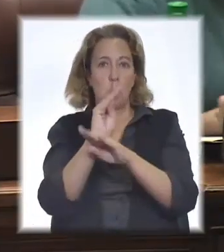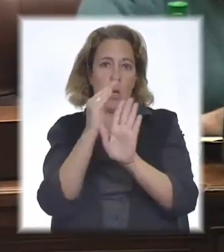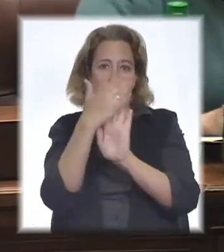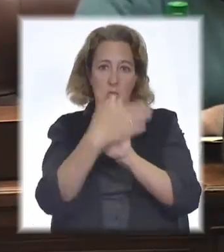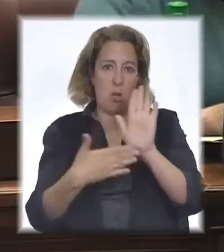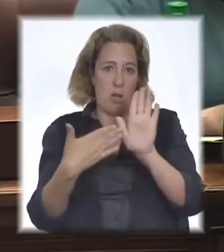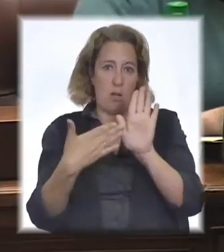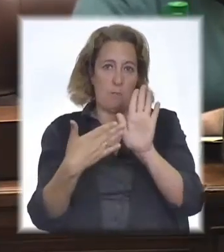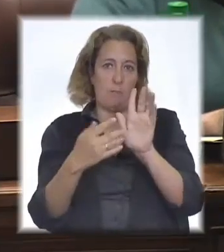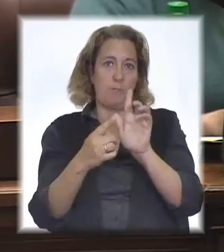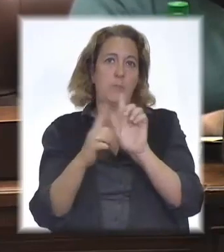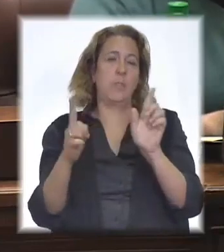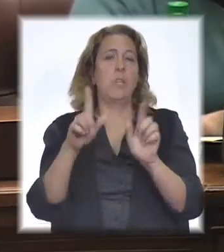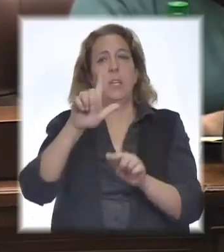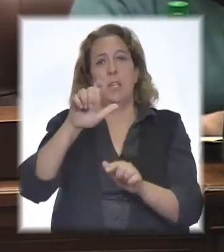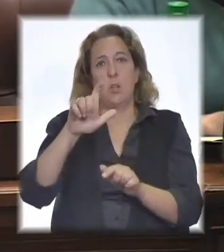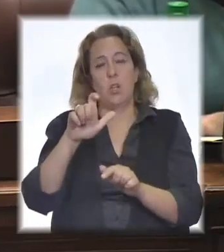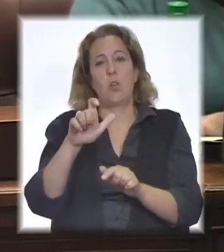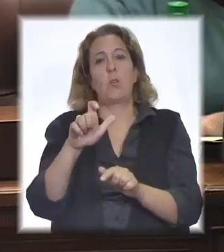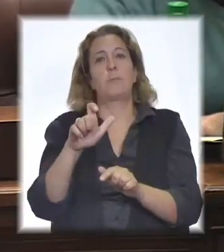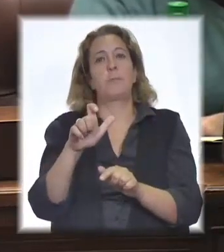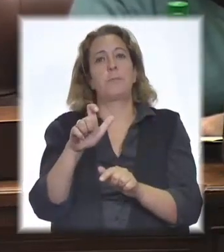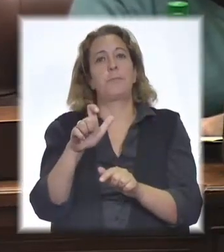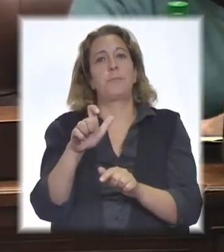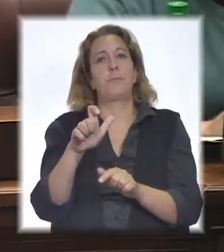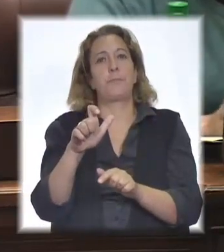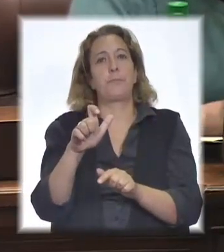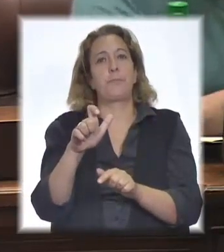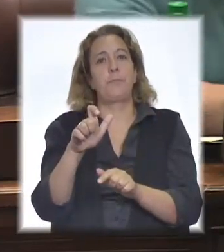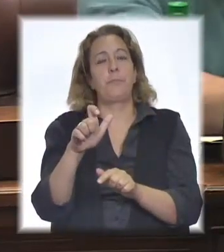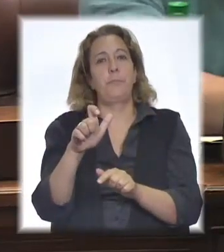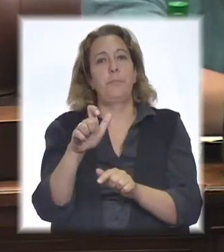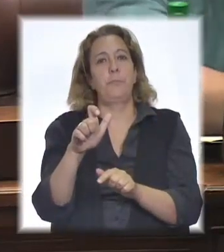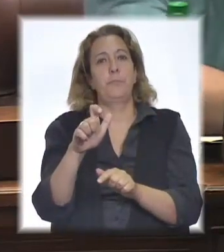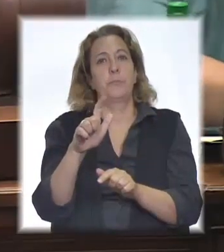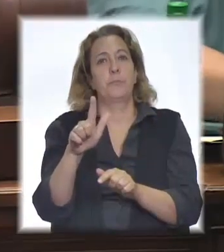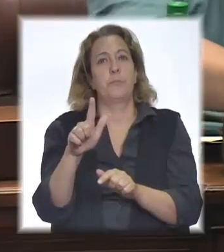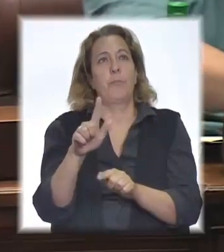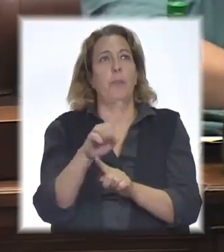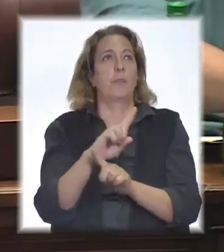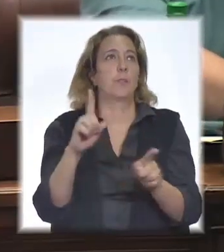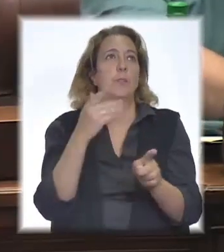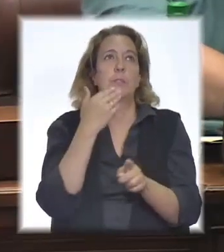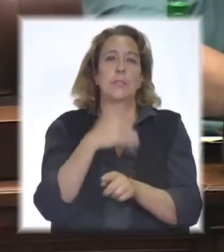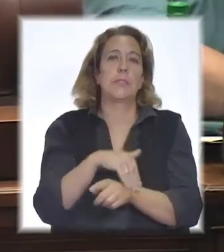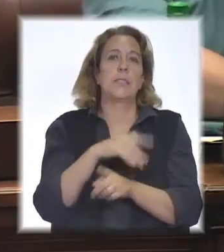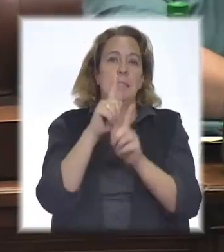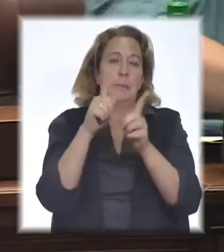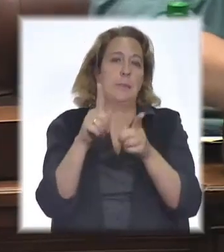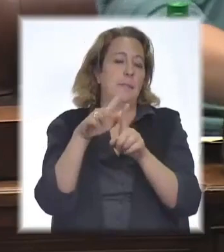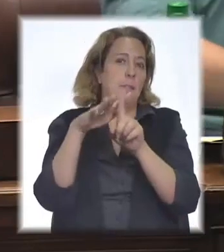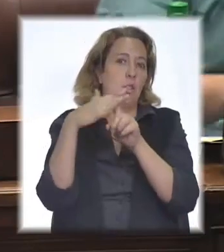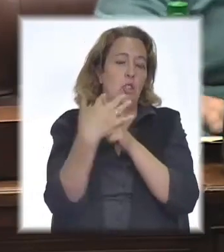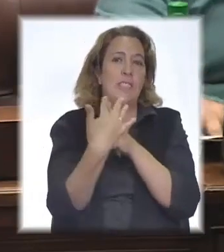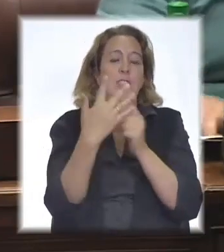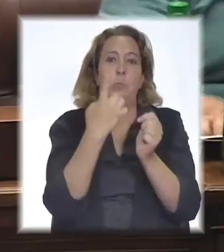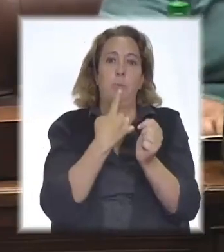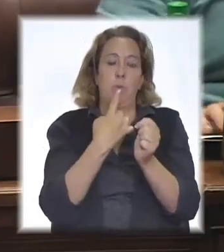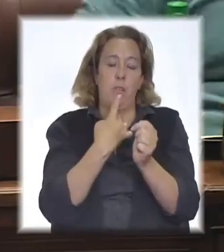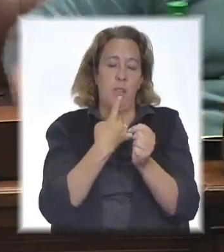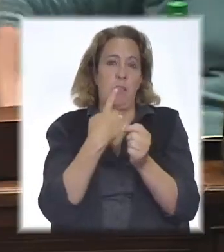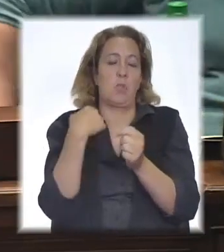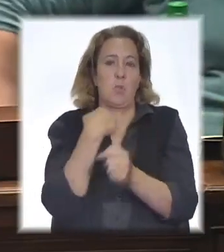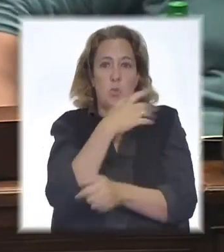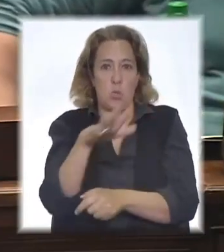que por supuesto no se entienden si no hablamos de su contexto político